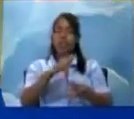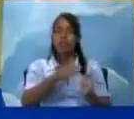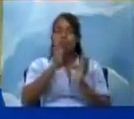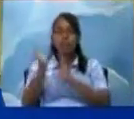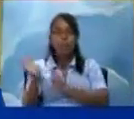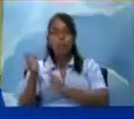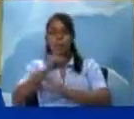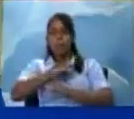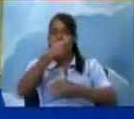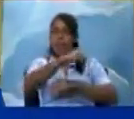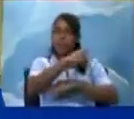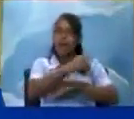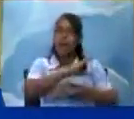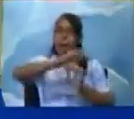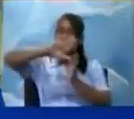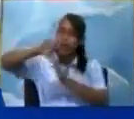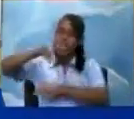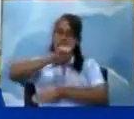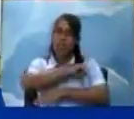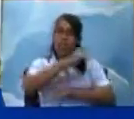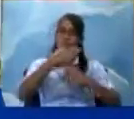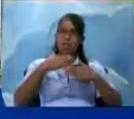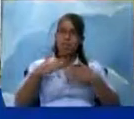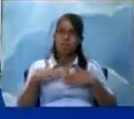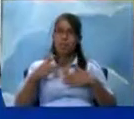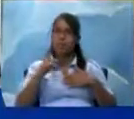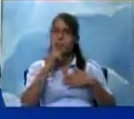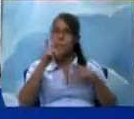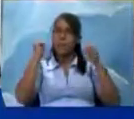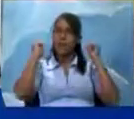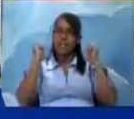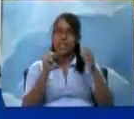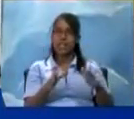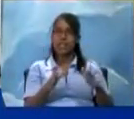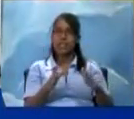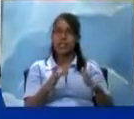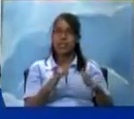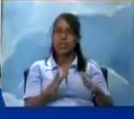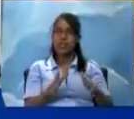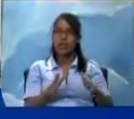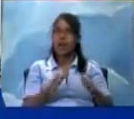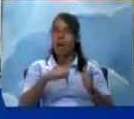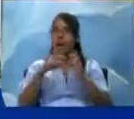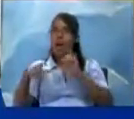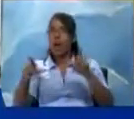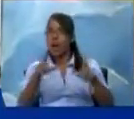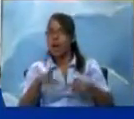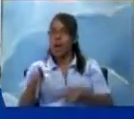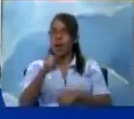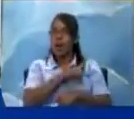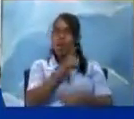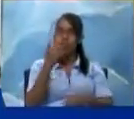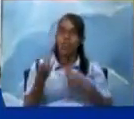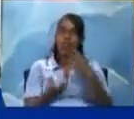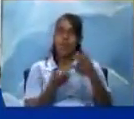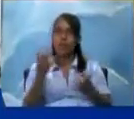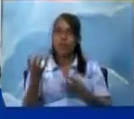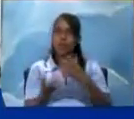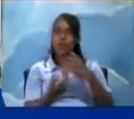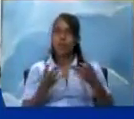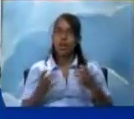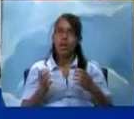de la izquierda, apartaos de mí, malditos, al lago de